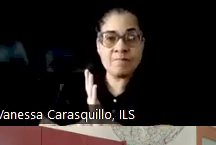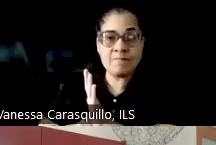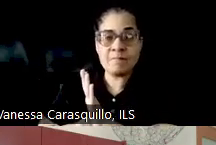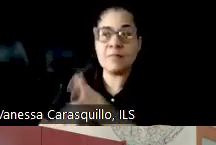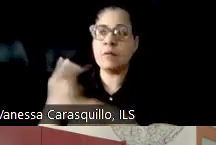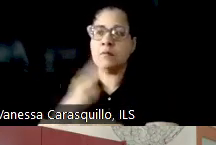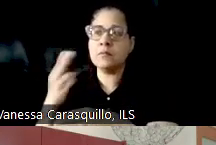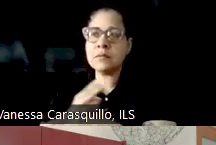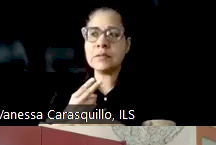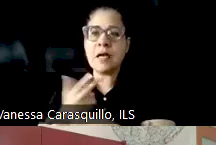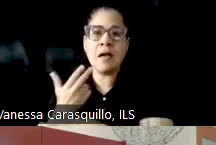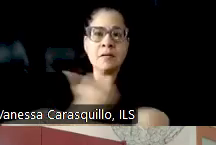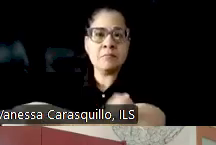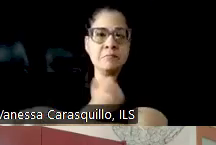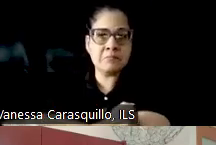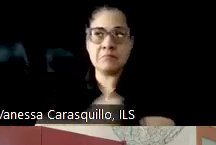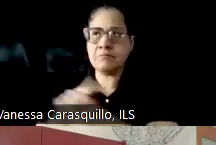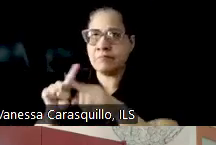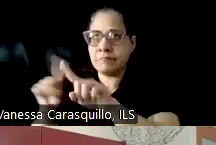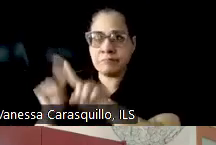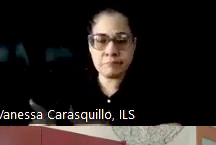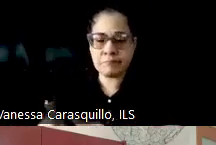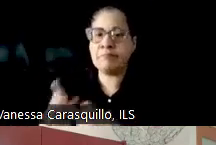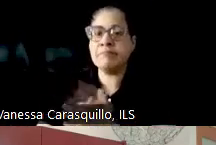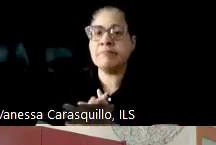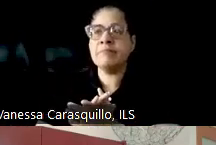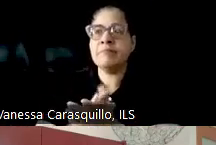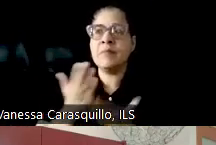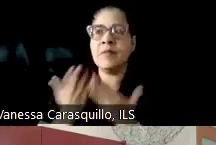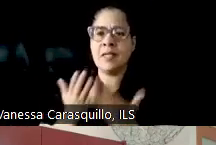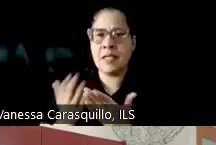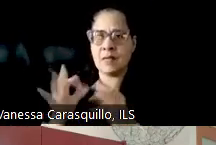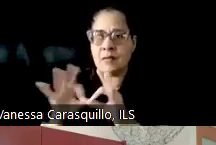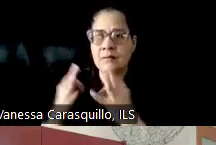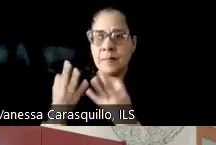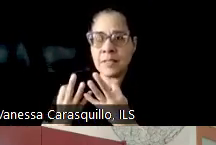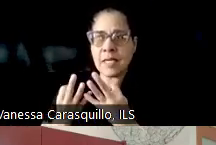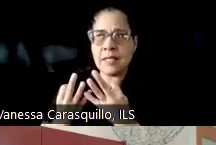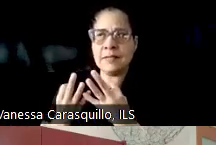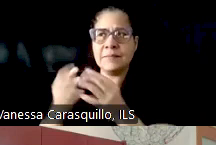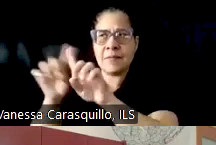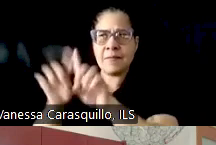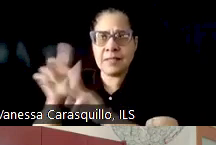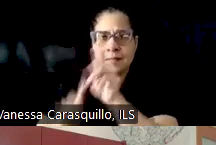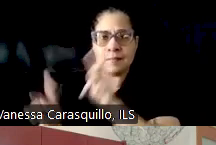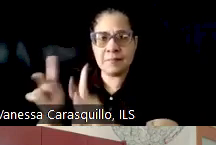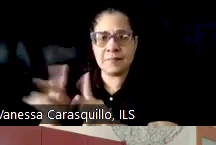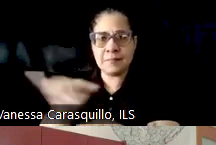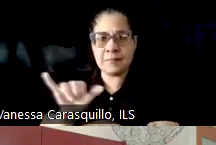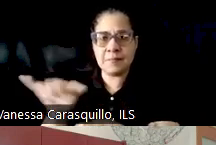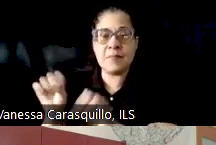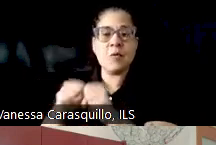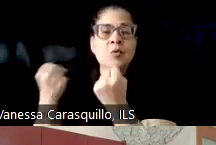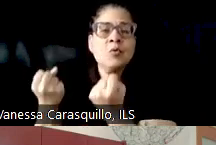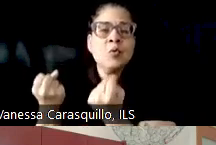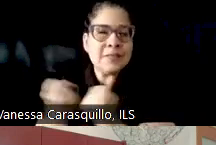que hay un componente familiar que se manifiesta. No es únicamente algo social, sino parece ser